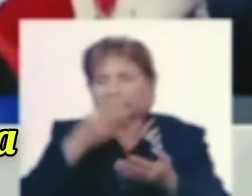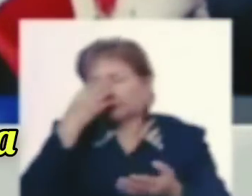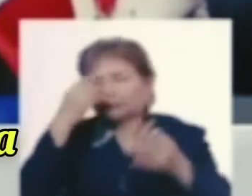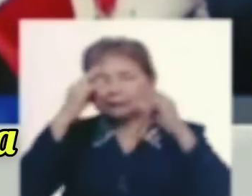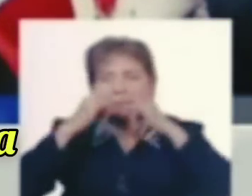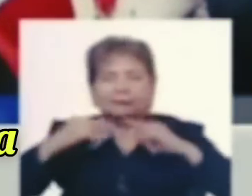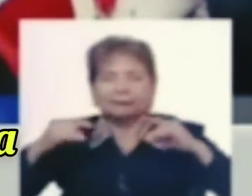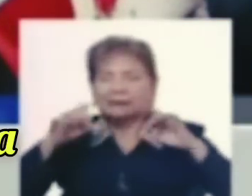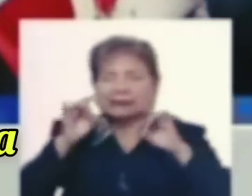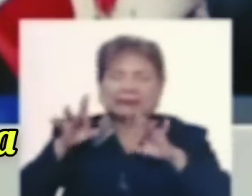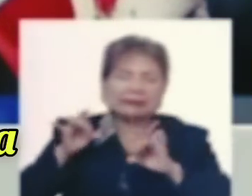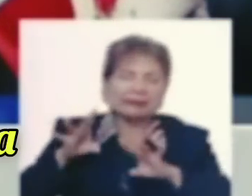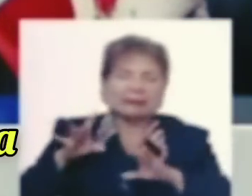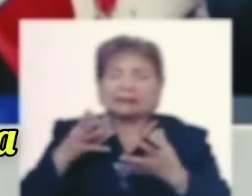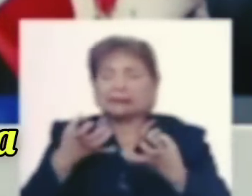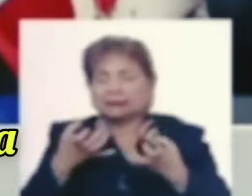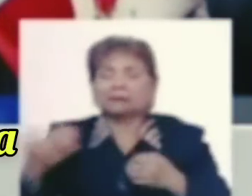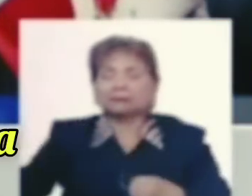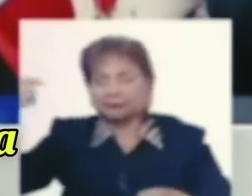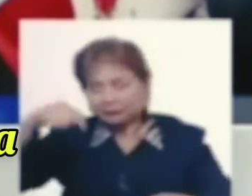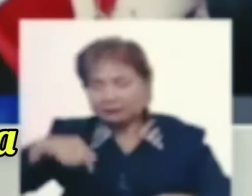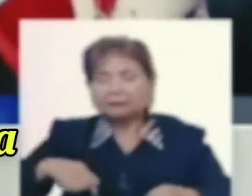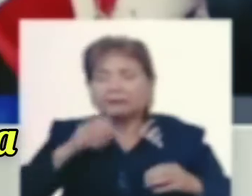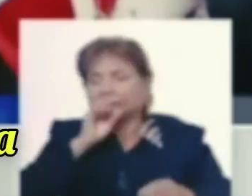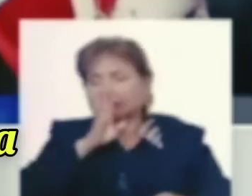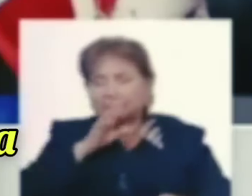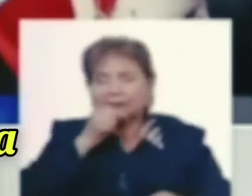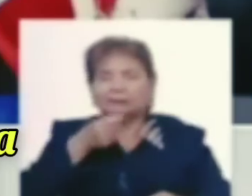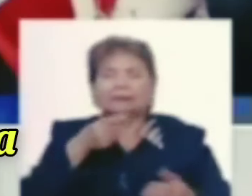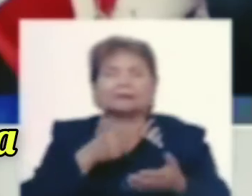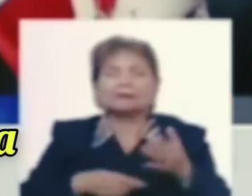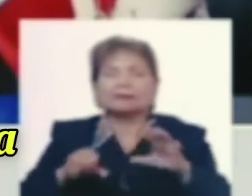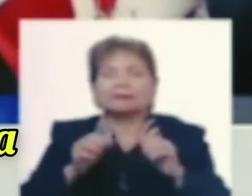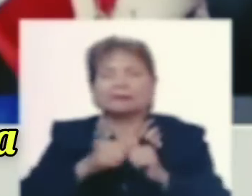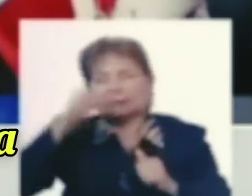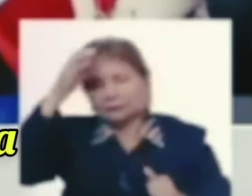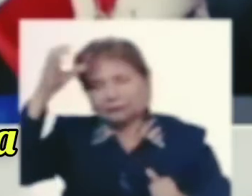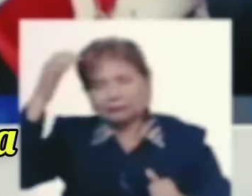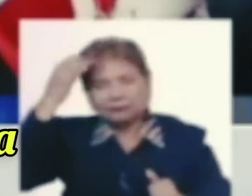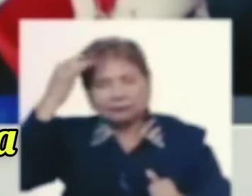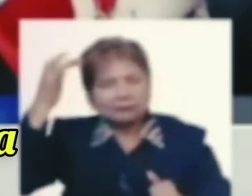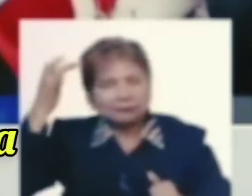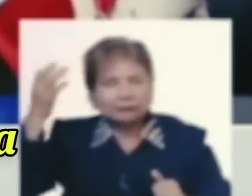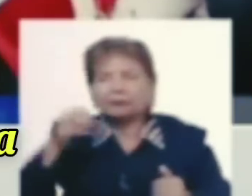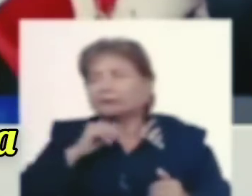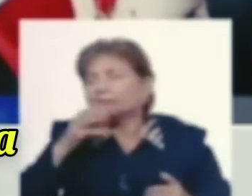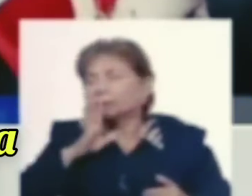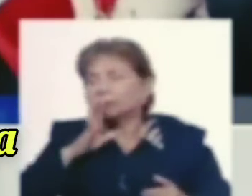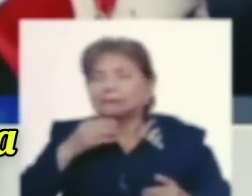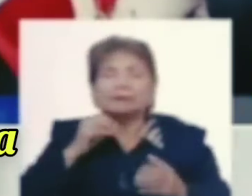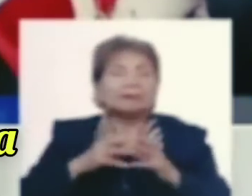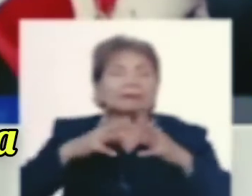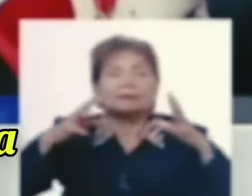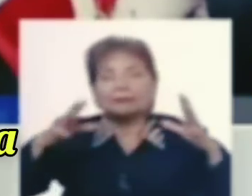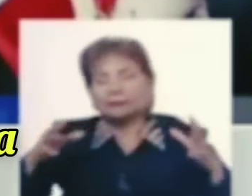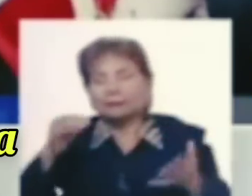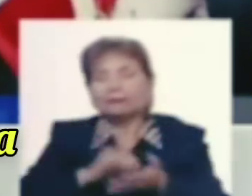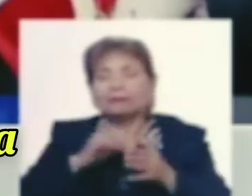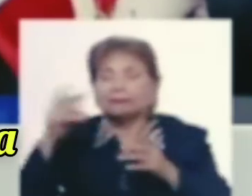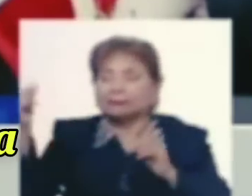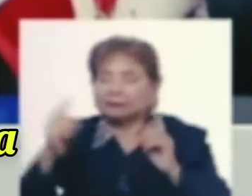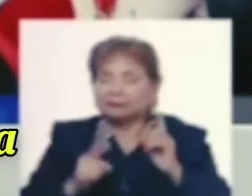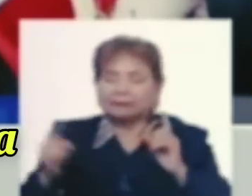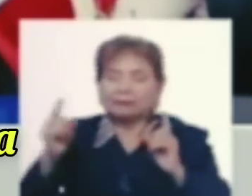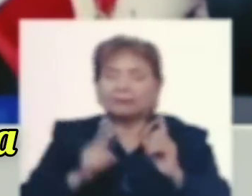circo. ¿Cómo es el odio? ¿Que ahora sí quiere ir al Congreso a declarar? ¿O qué pasa? ¿Que su capacidad intelectual, verbal, va a fluir más si es de manera